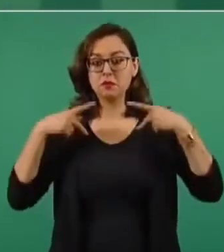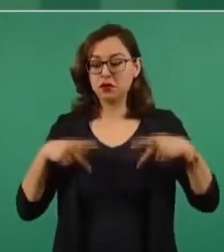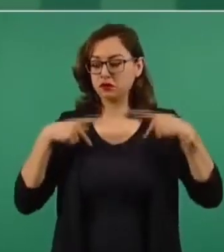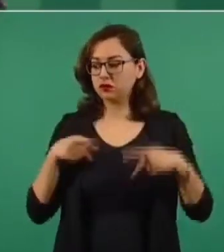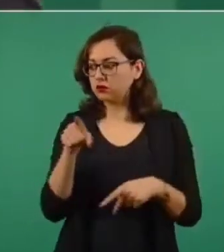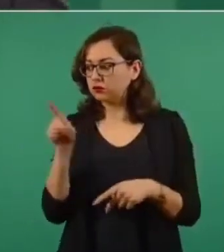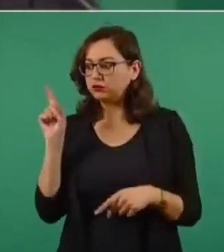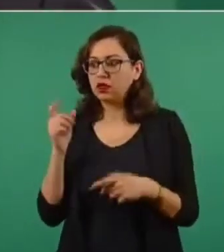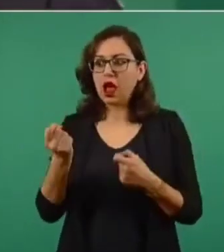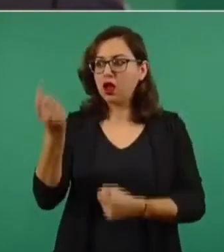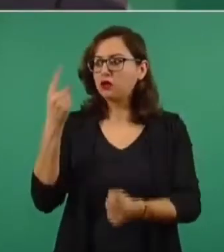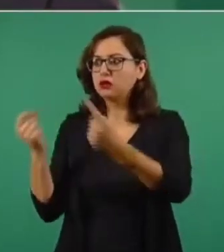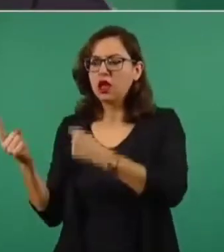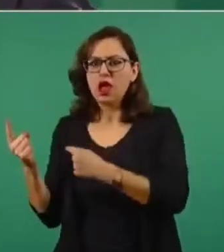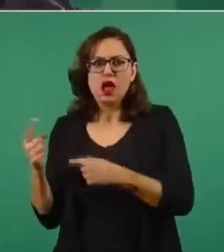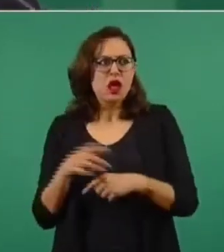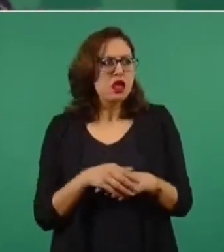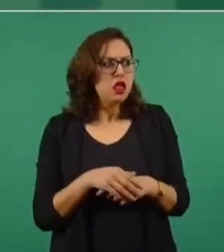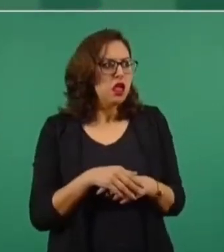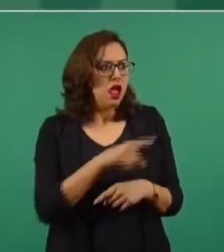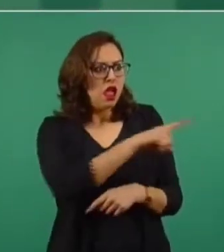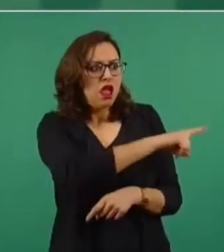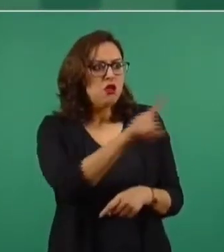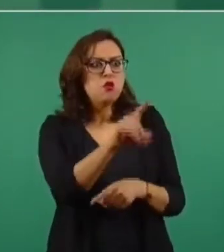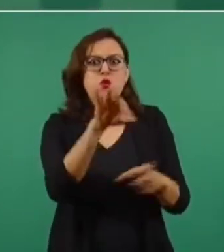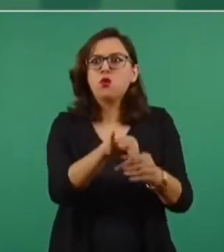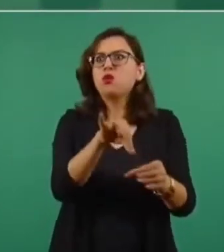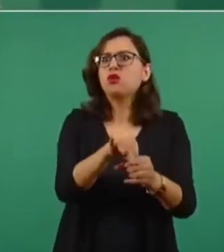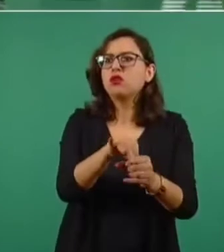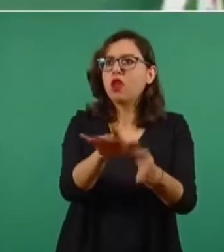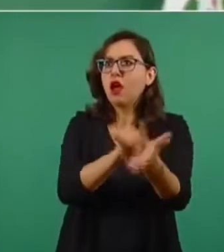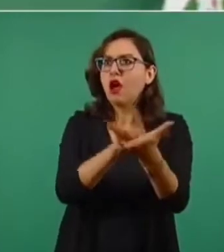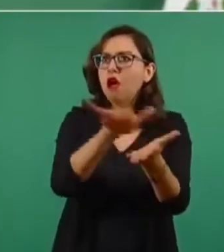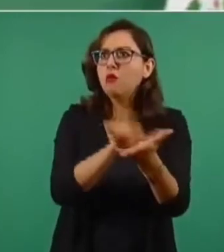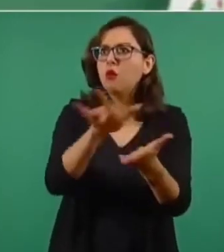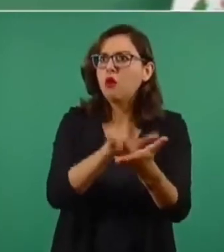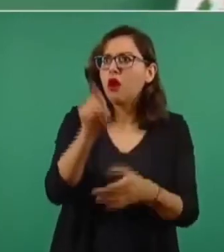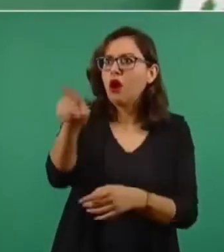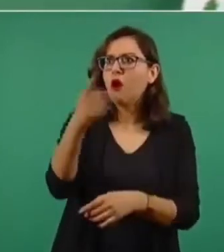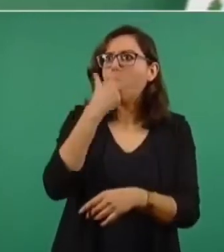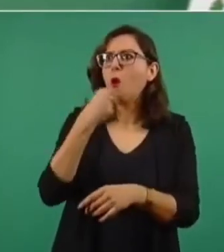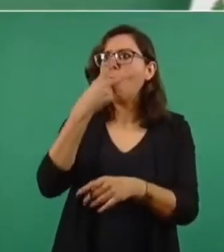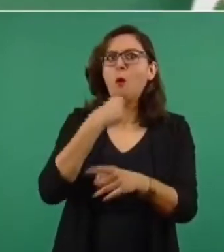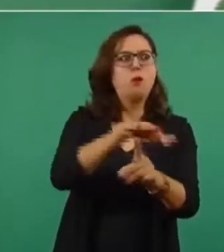no podemos permitir que llegue a la presidencia un populista.